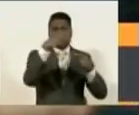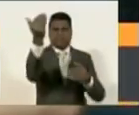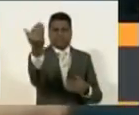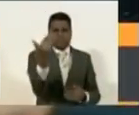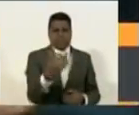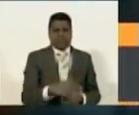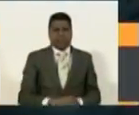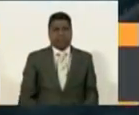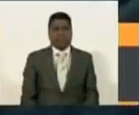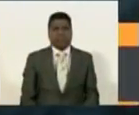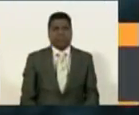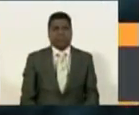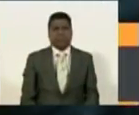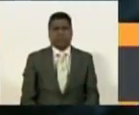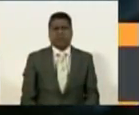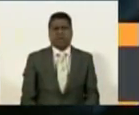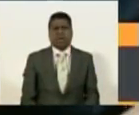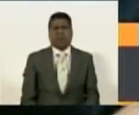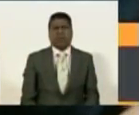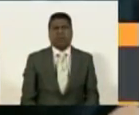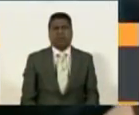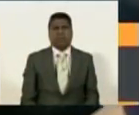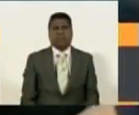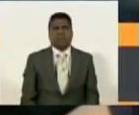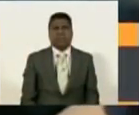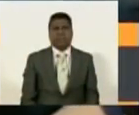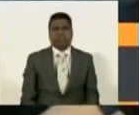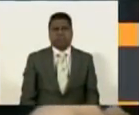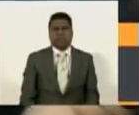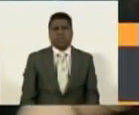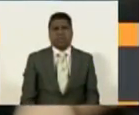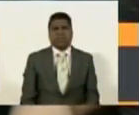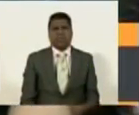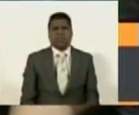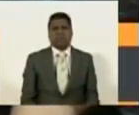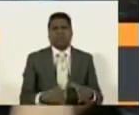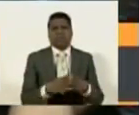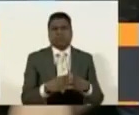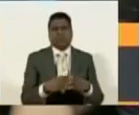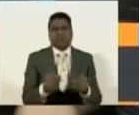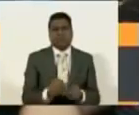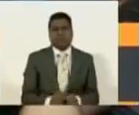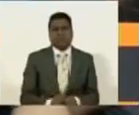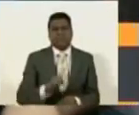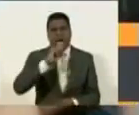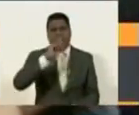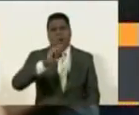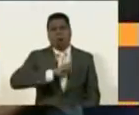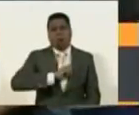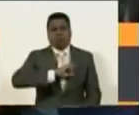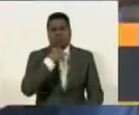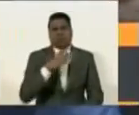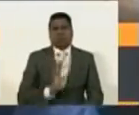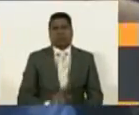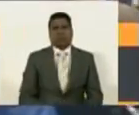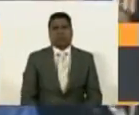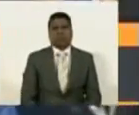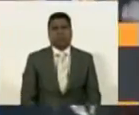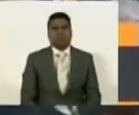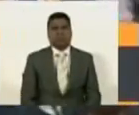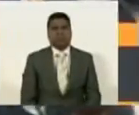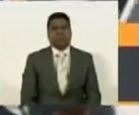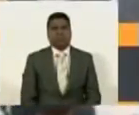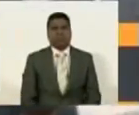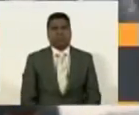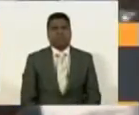¿Entendieron ellos eso? No lo entendieron, son los mismos de ahora, repotenciados en su odio y en su amargura. Y